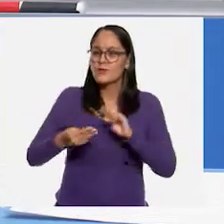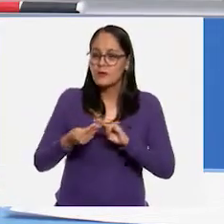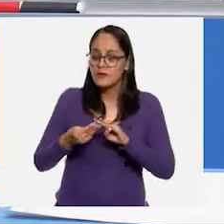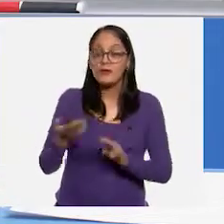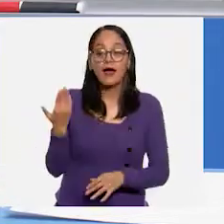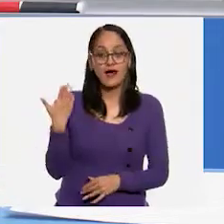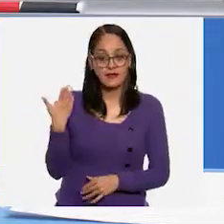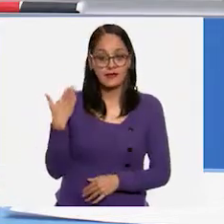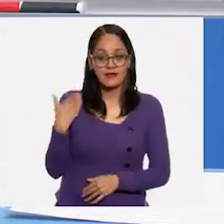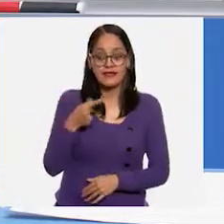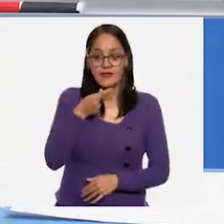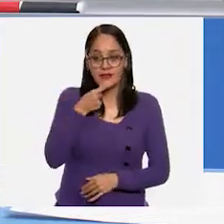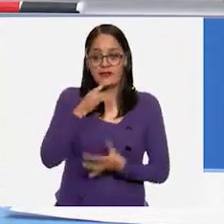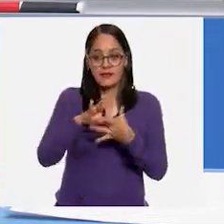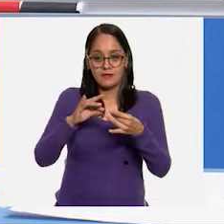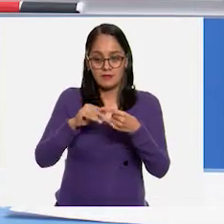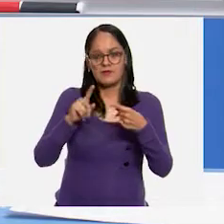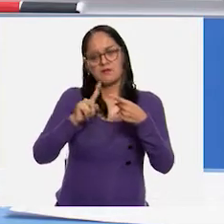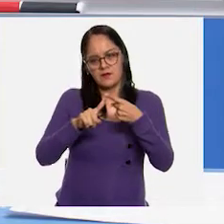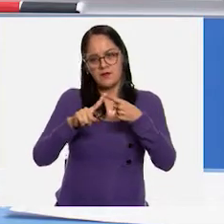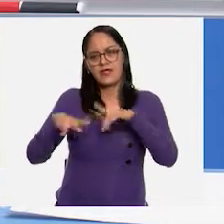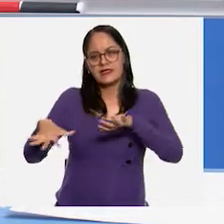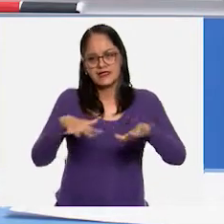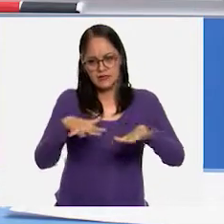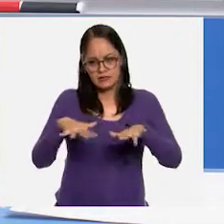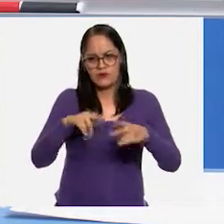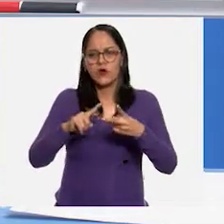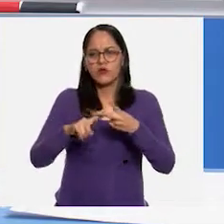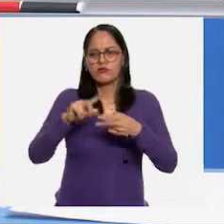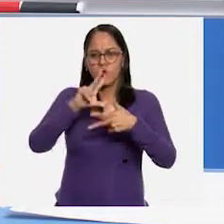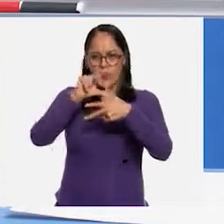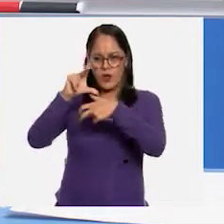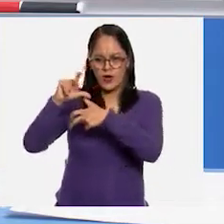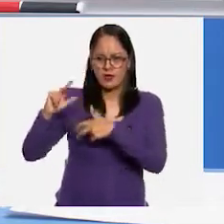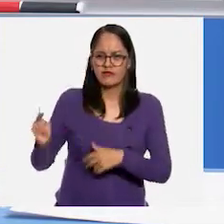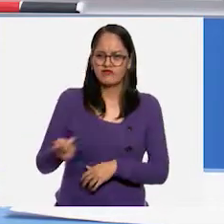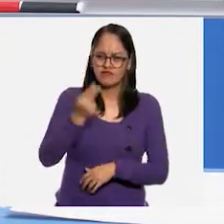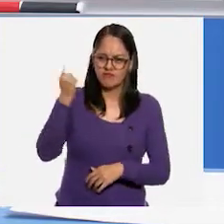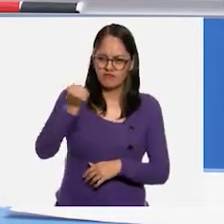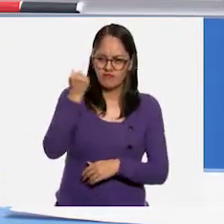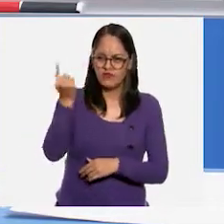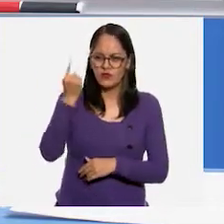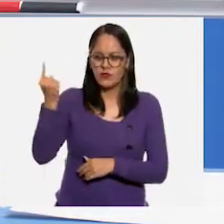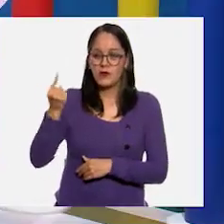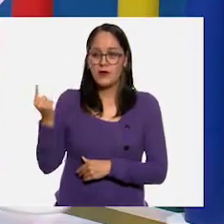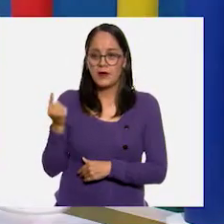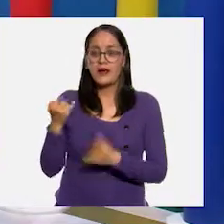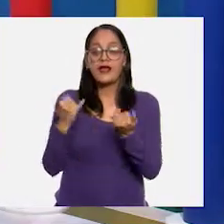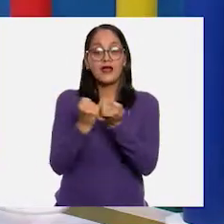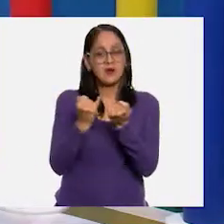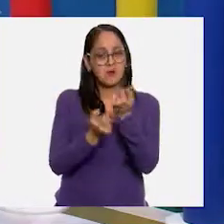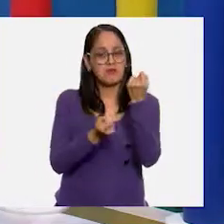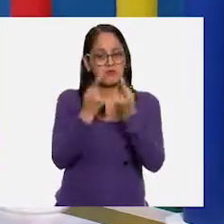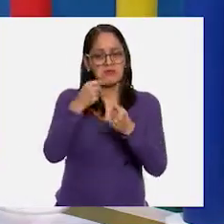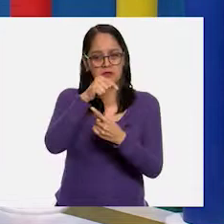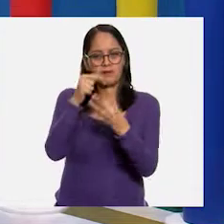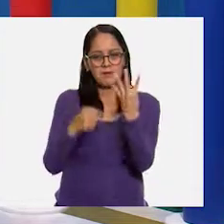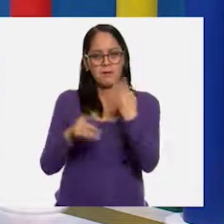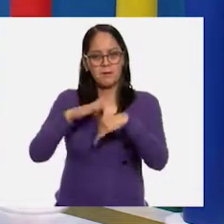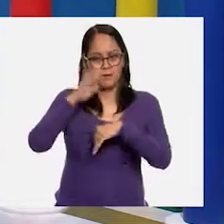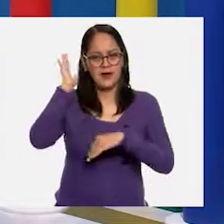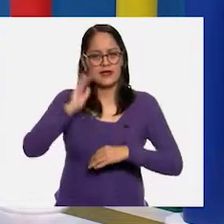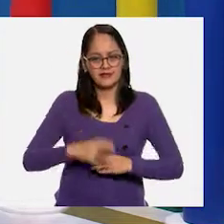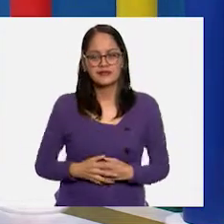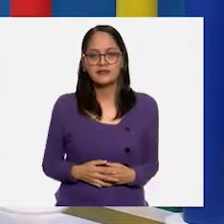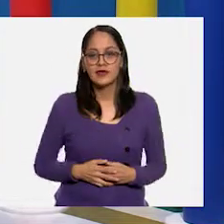fueron los sismos, los huracanes y las sequías y demás fenómenos naturales. Muy bien. Es